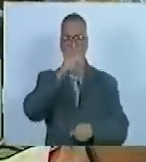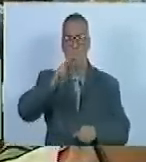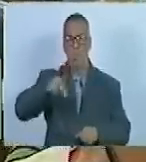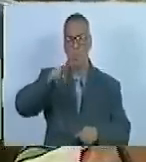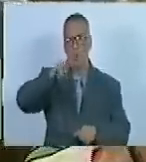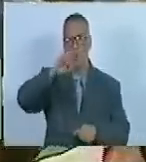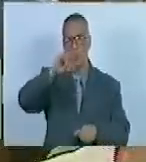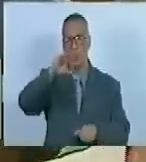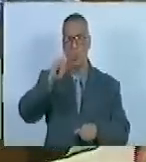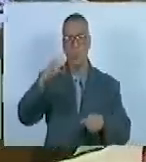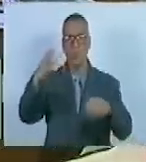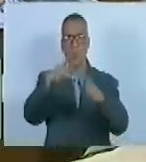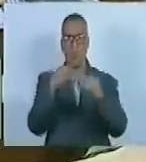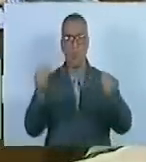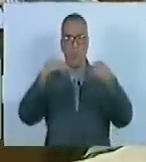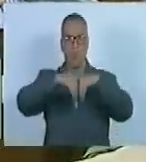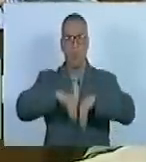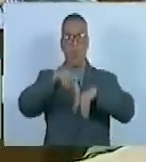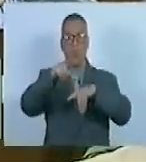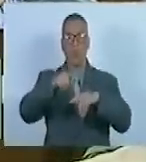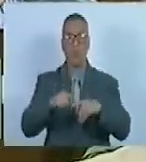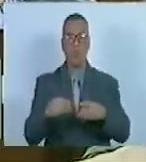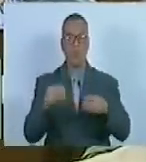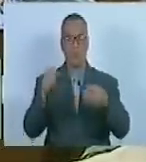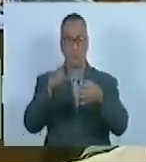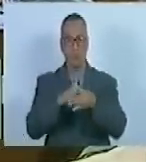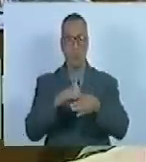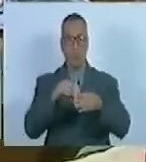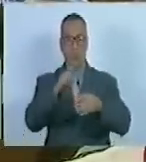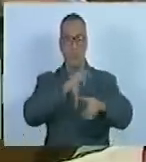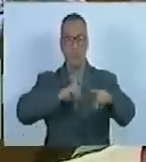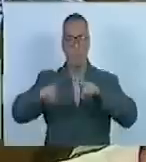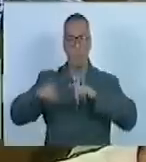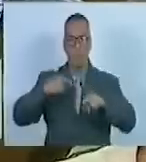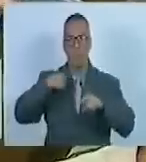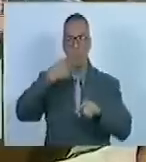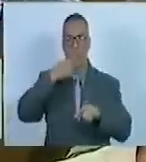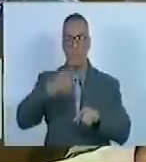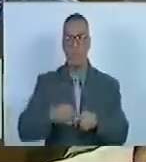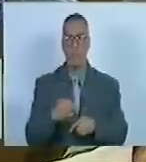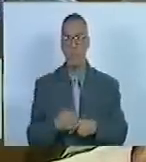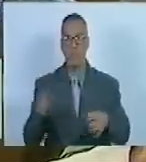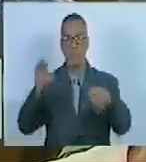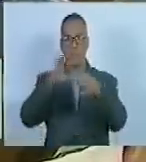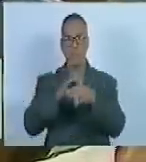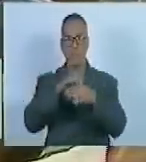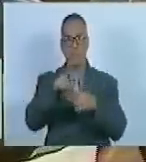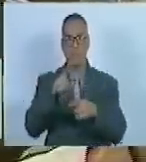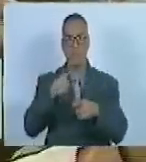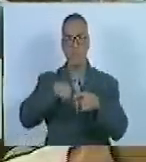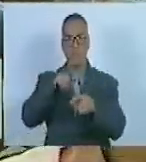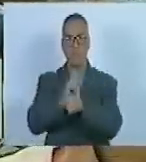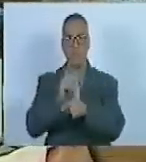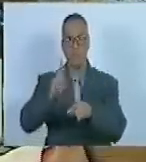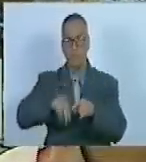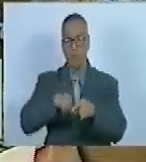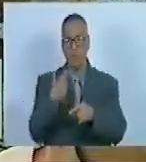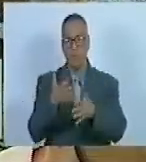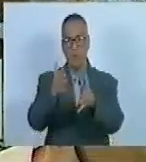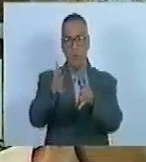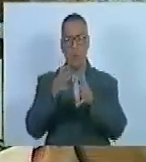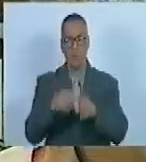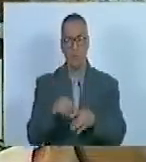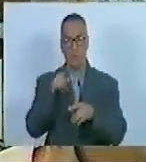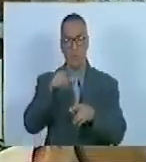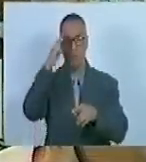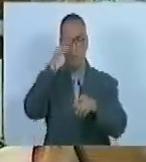que logró unificarse el mando, porque ciertamente era la unidad lo único que le iba a poder dar la